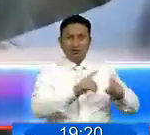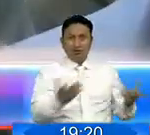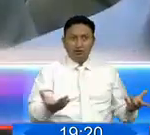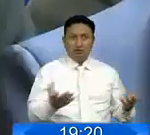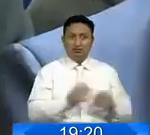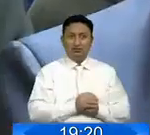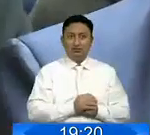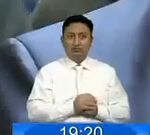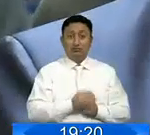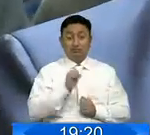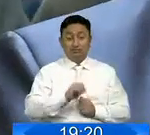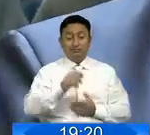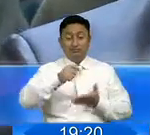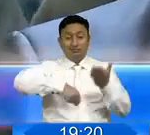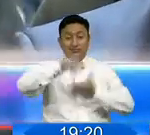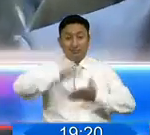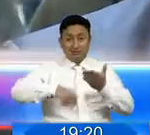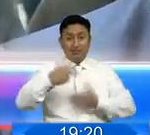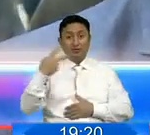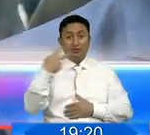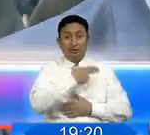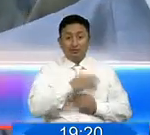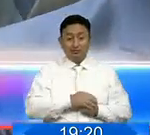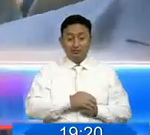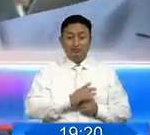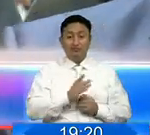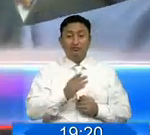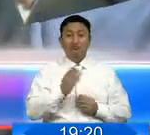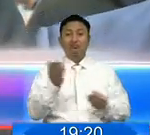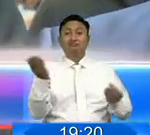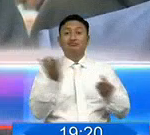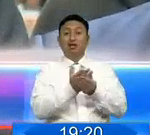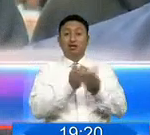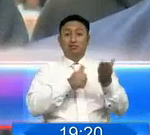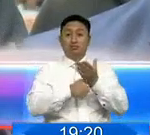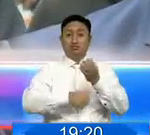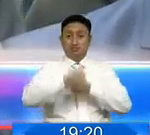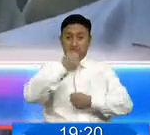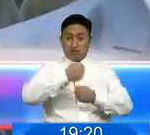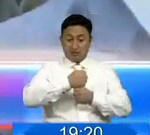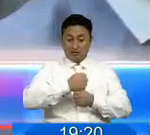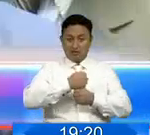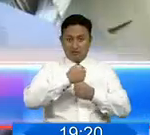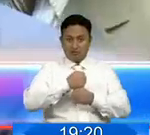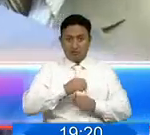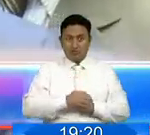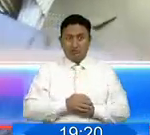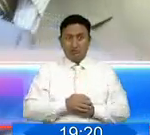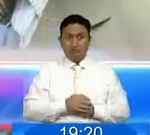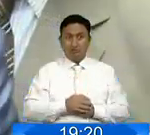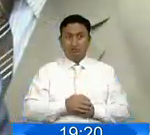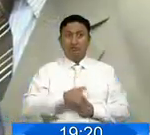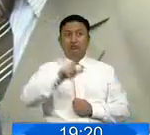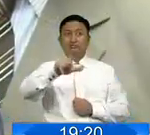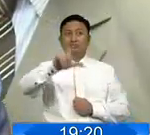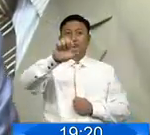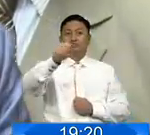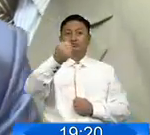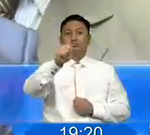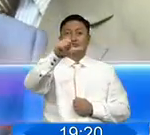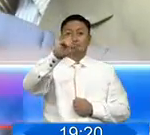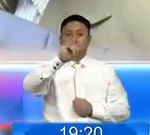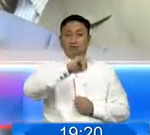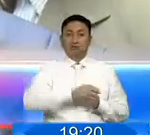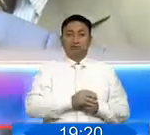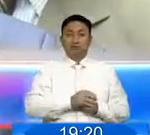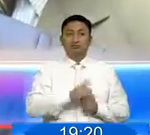Hay falsificación de firmas en las actas del Ministerio de Trabajo. Hay presuntas retenciones judiciales. Leslie Salas, representante en el